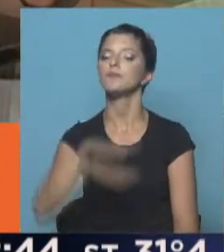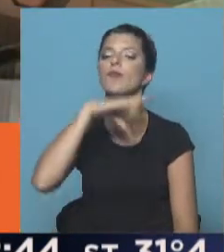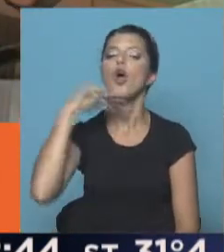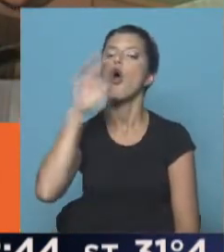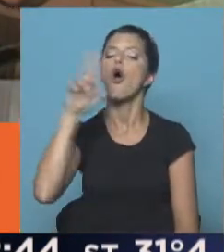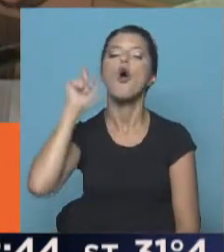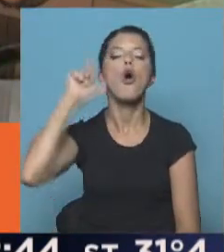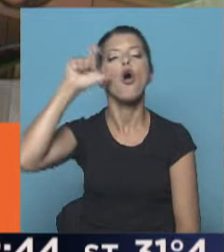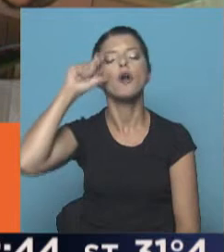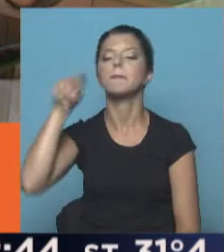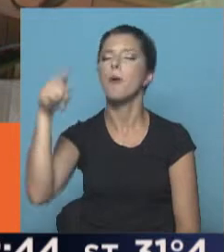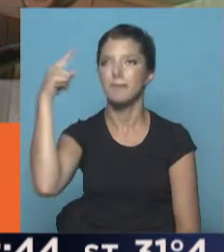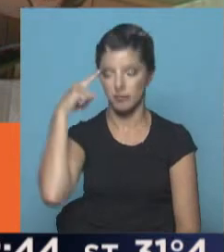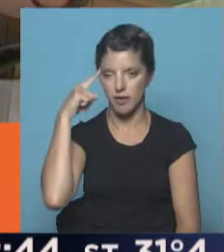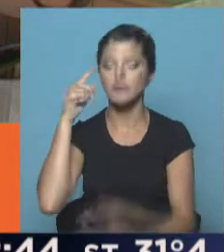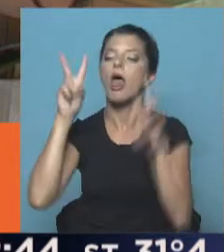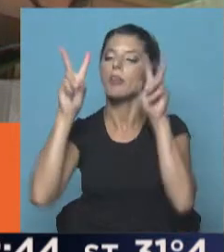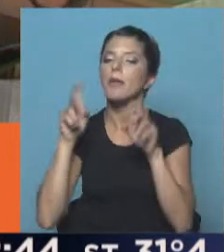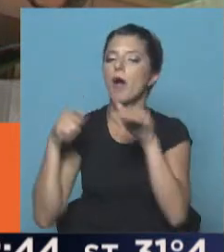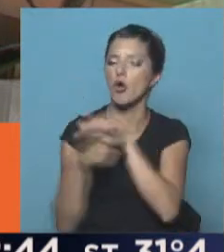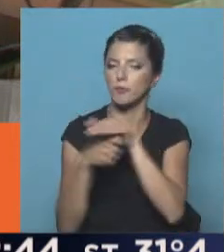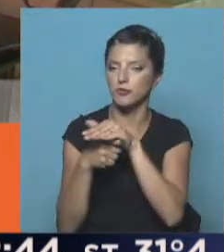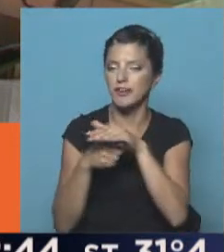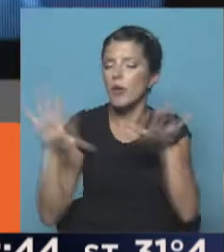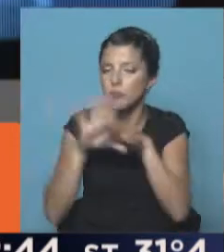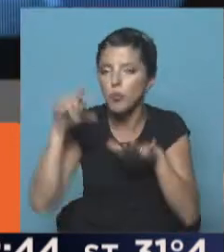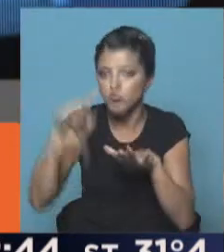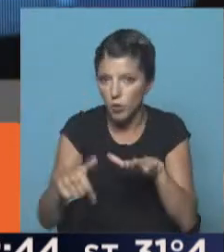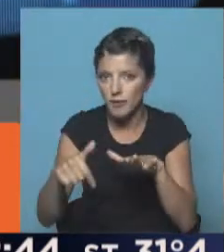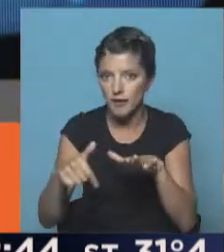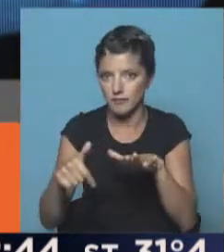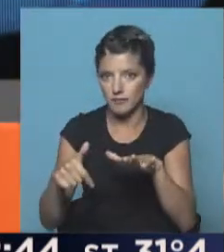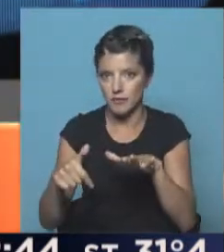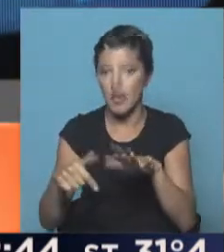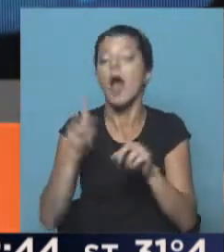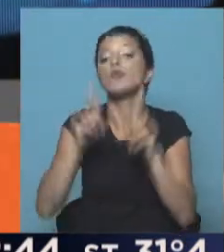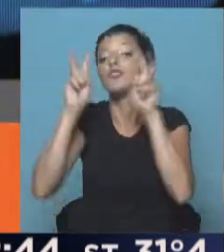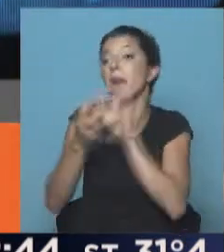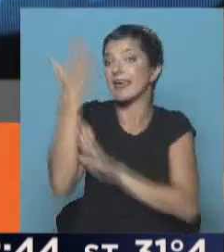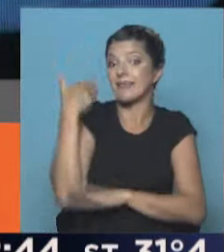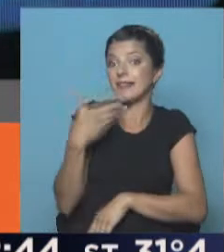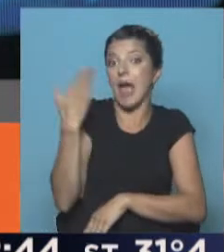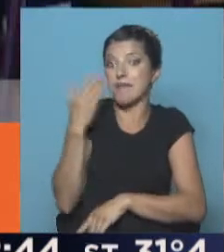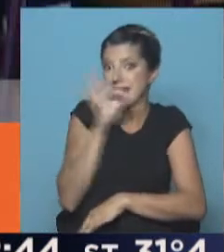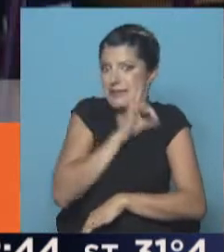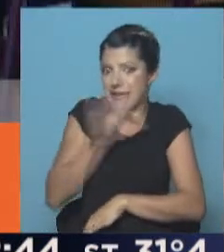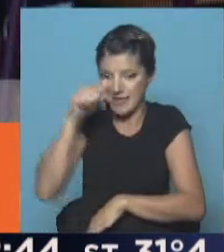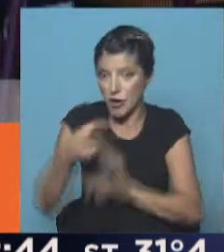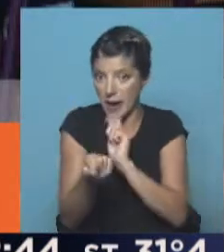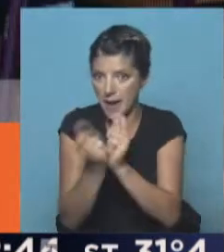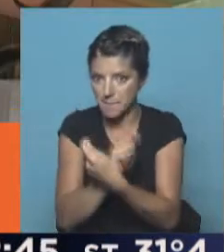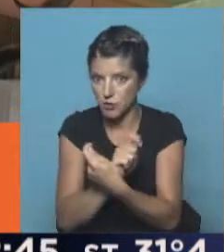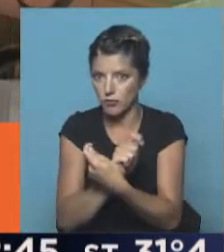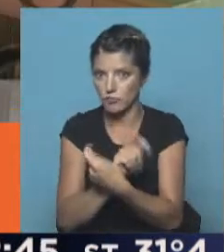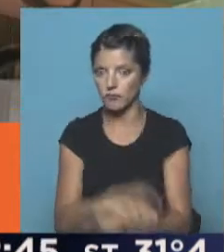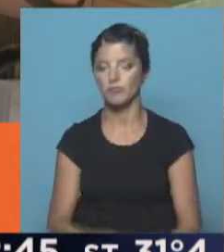que haya surgido ahora también forma parte de estos mismos de decir correr el velo sobre cosas de las que no se hablaba influye influye muchísimo sobre todo bueno el desempeño